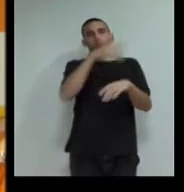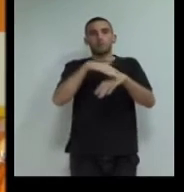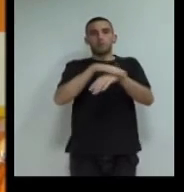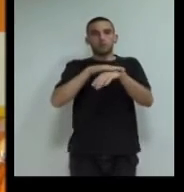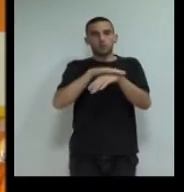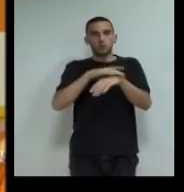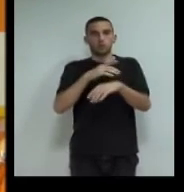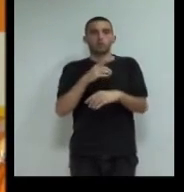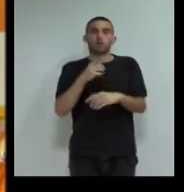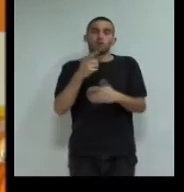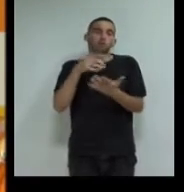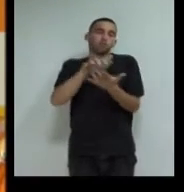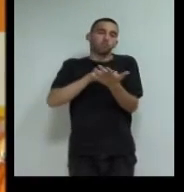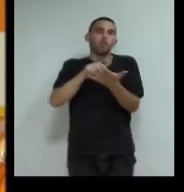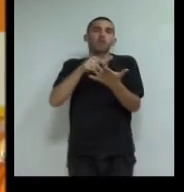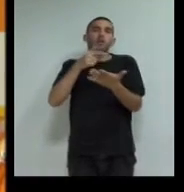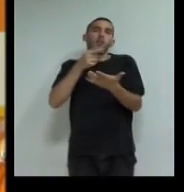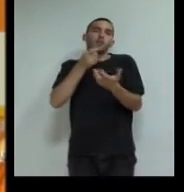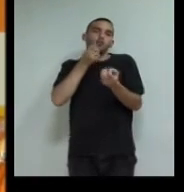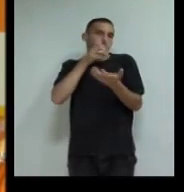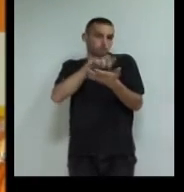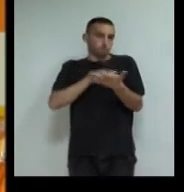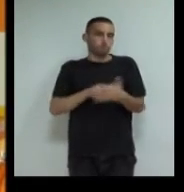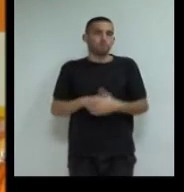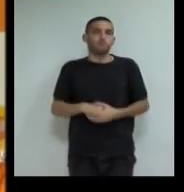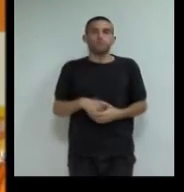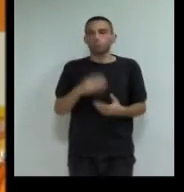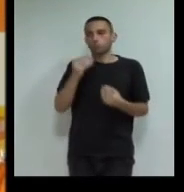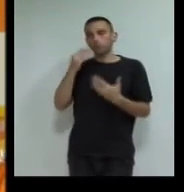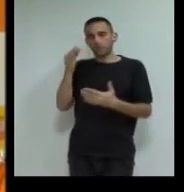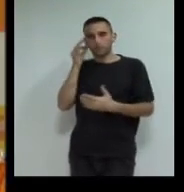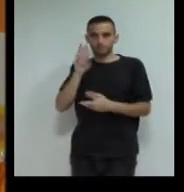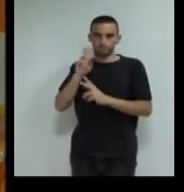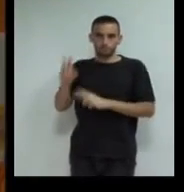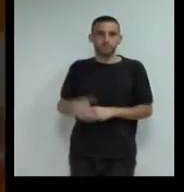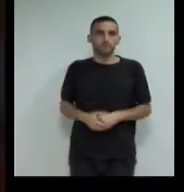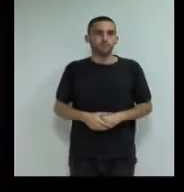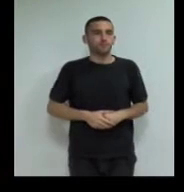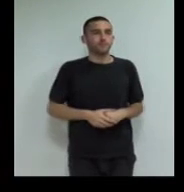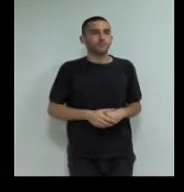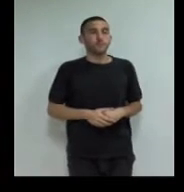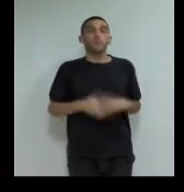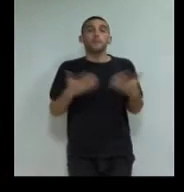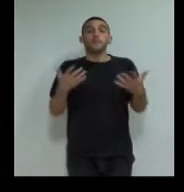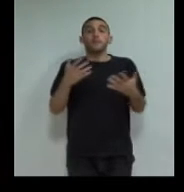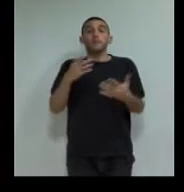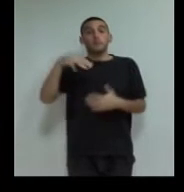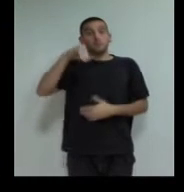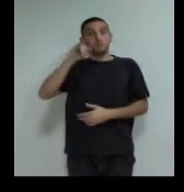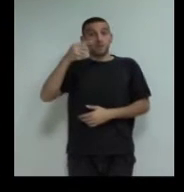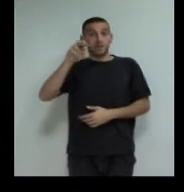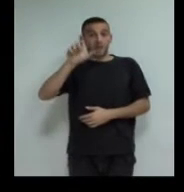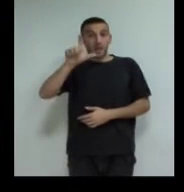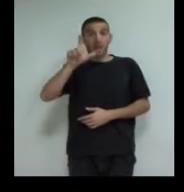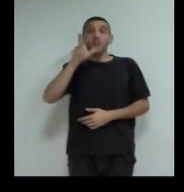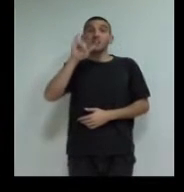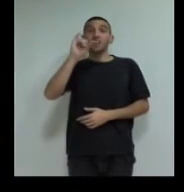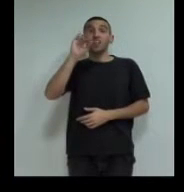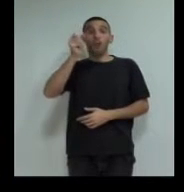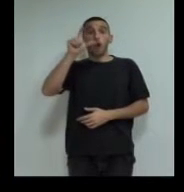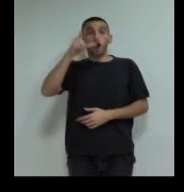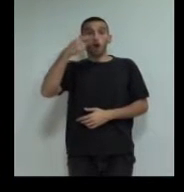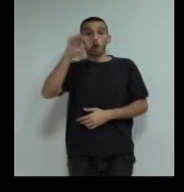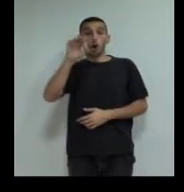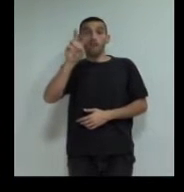subtitulado, incumplimientos, etc. Muy bien, estupendo. Pues muchas gracias. Pues Miguel Hidalgo